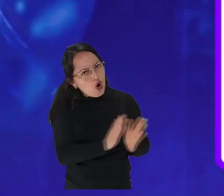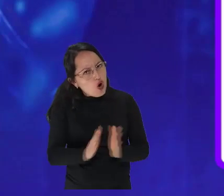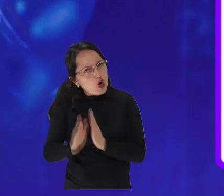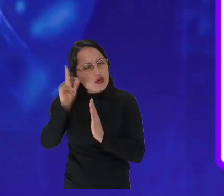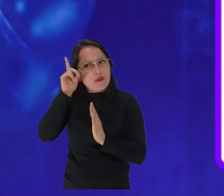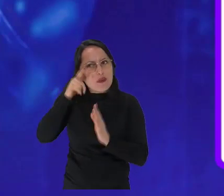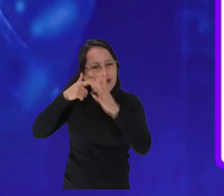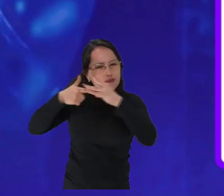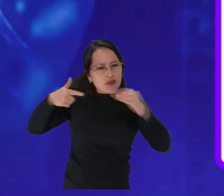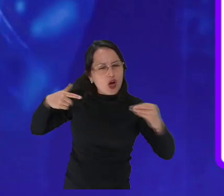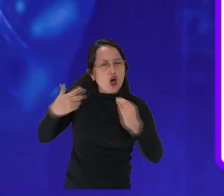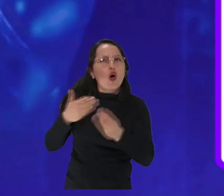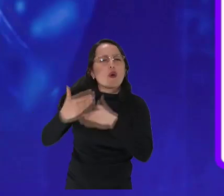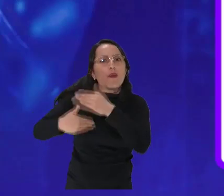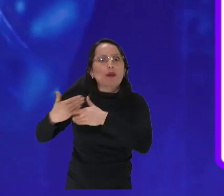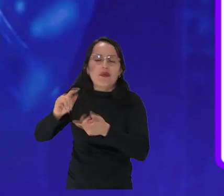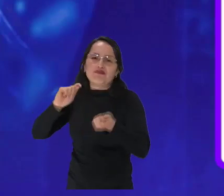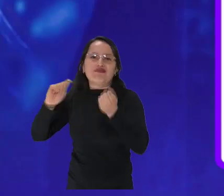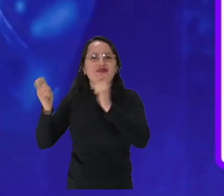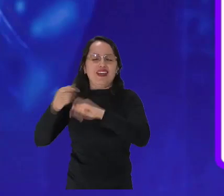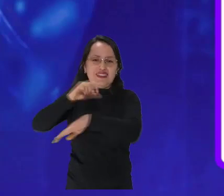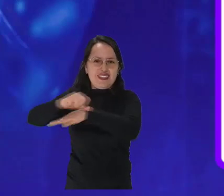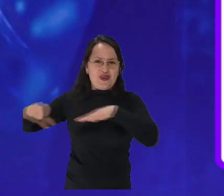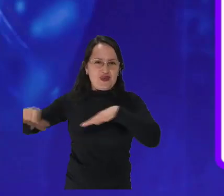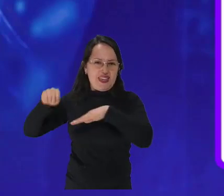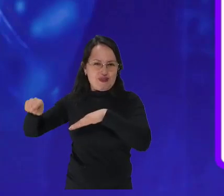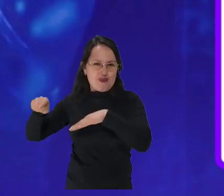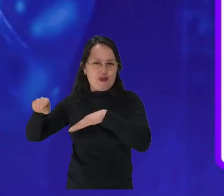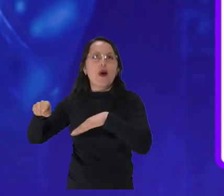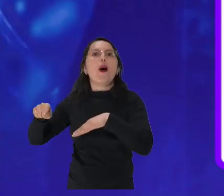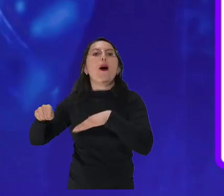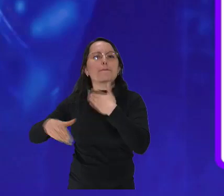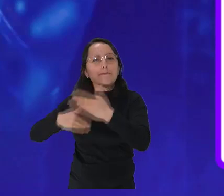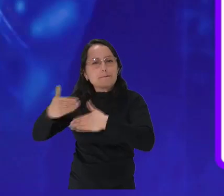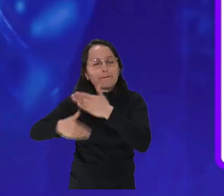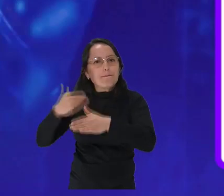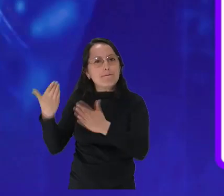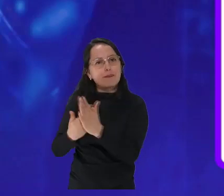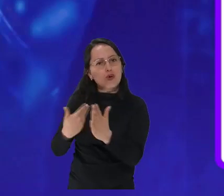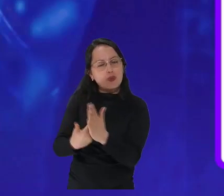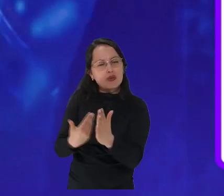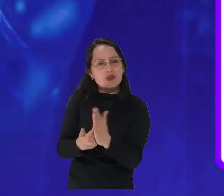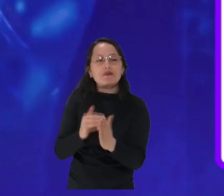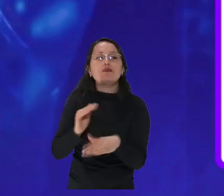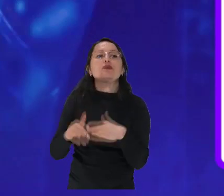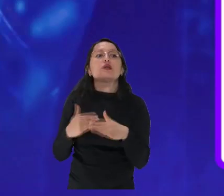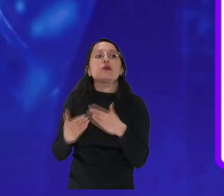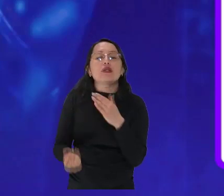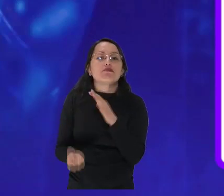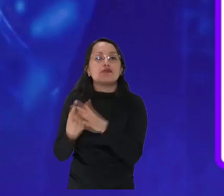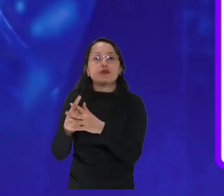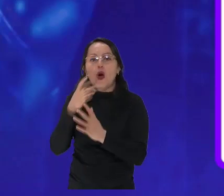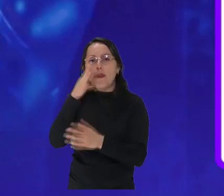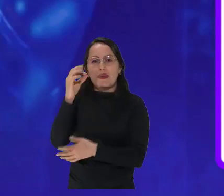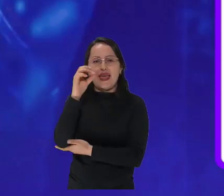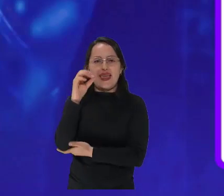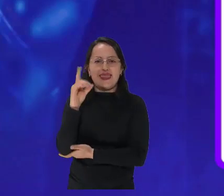podemos ir avanzando y evolucionando en el conocimiento en la medida que lo vamos documentando, hasta que aparece Leonardo